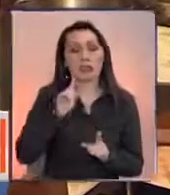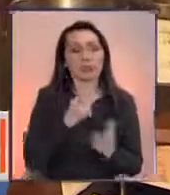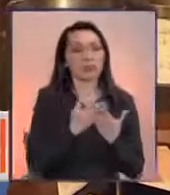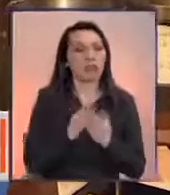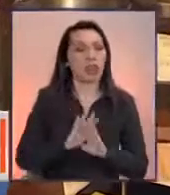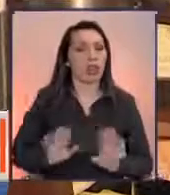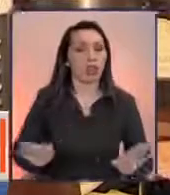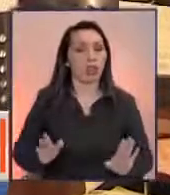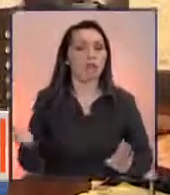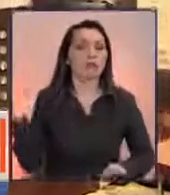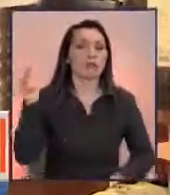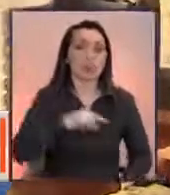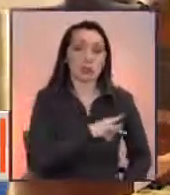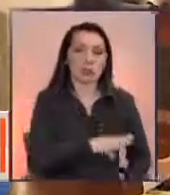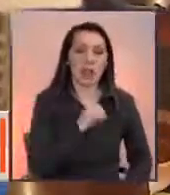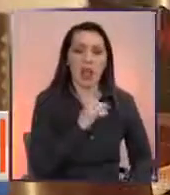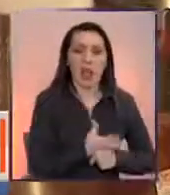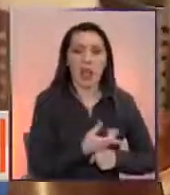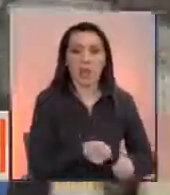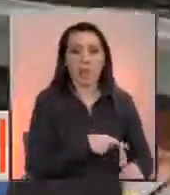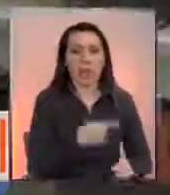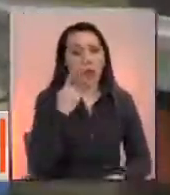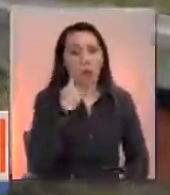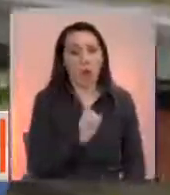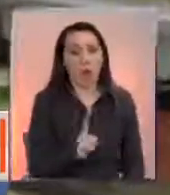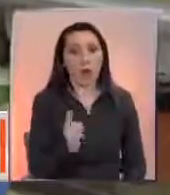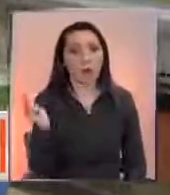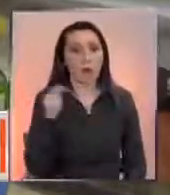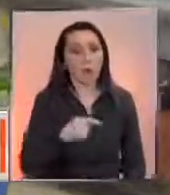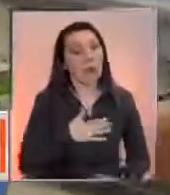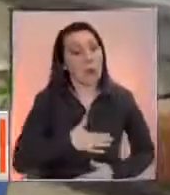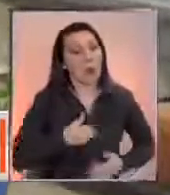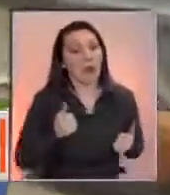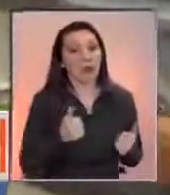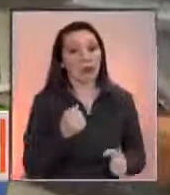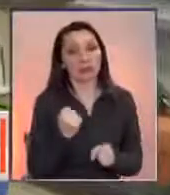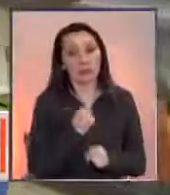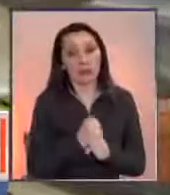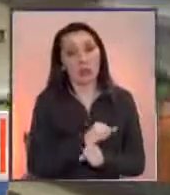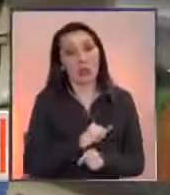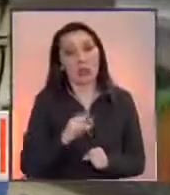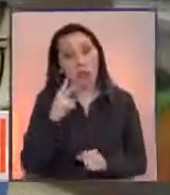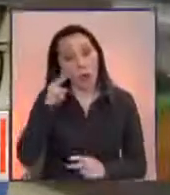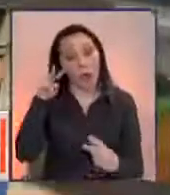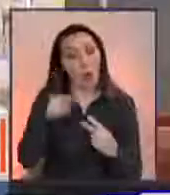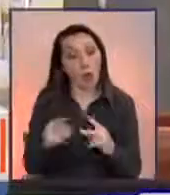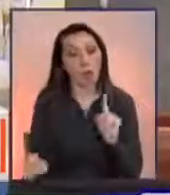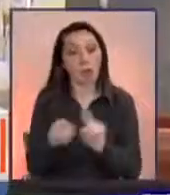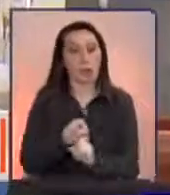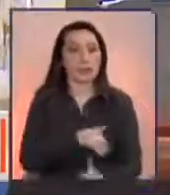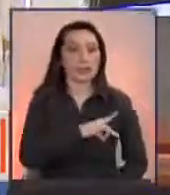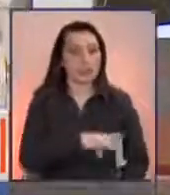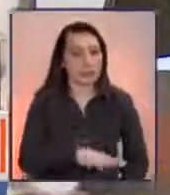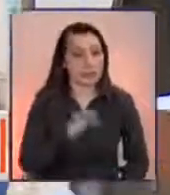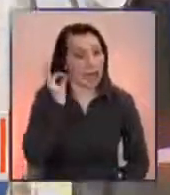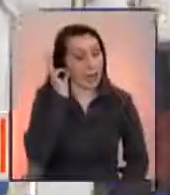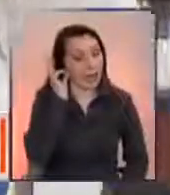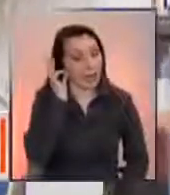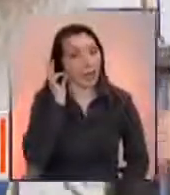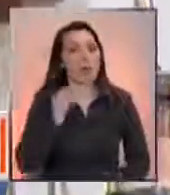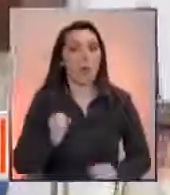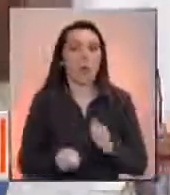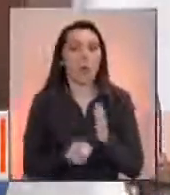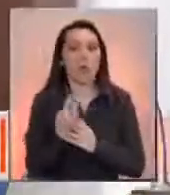país porque tenía familiares que no conocía. Lo pasó bien, trabajó y luego conoció a su esposa chilena, con quien decidió abrir su